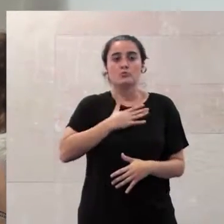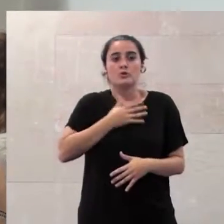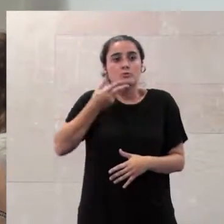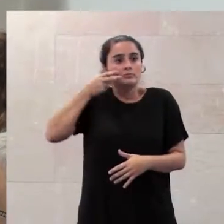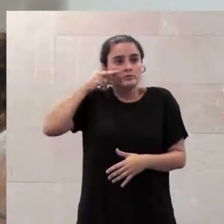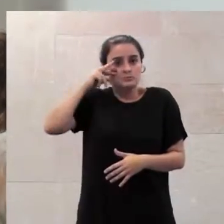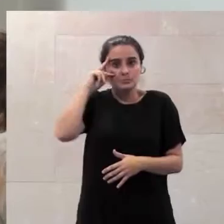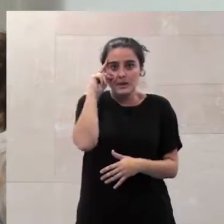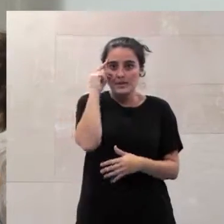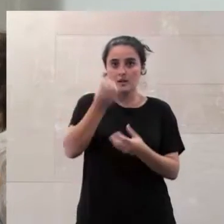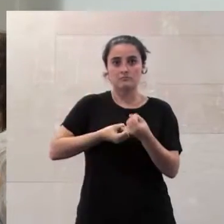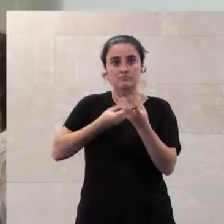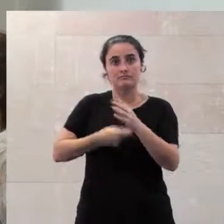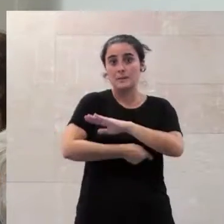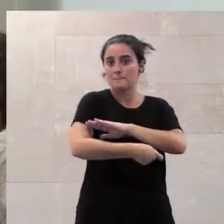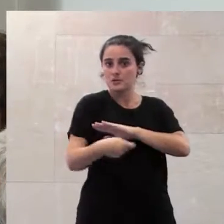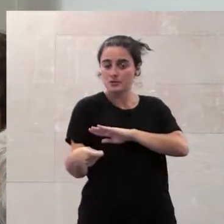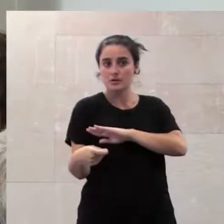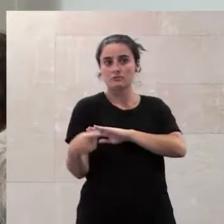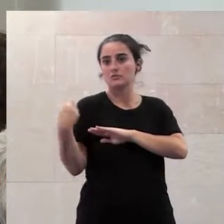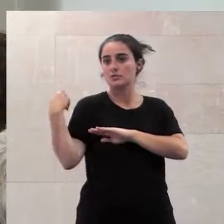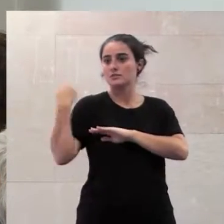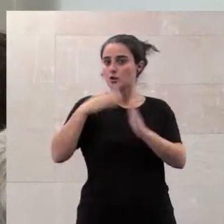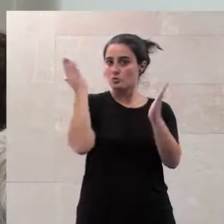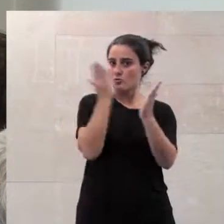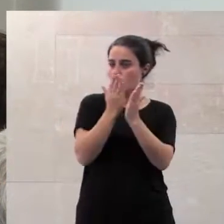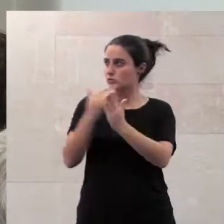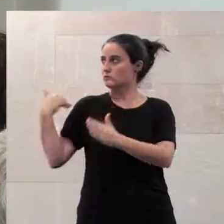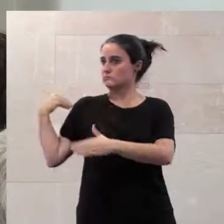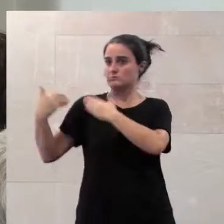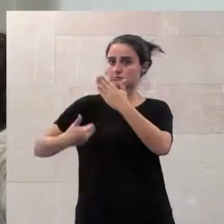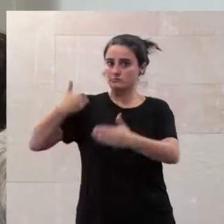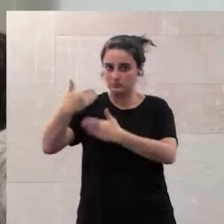experiencia de Gasteiz, porque llevamos ya varios cursos con un